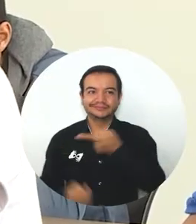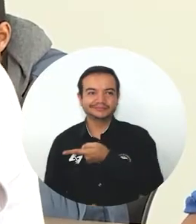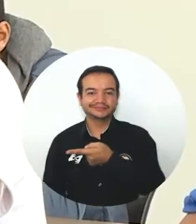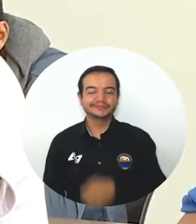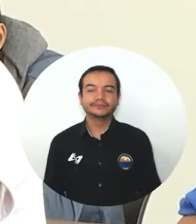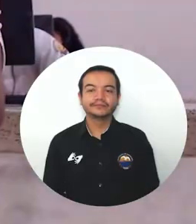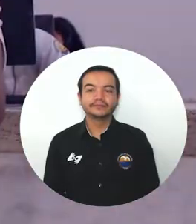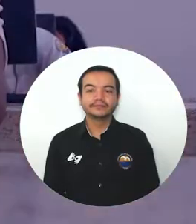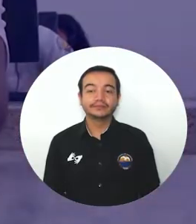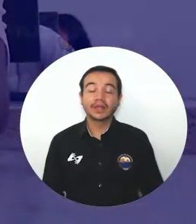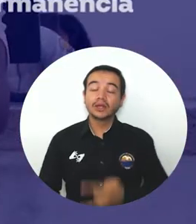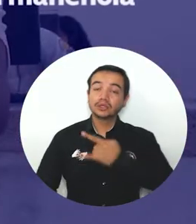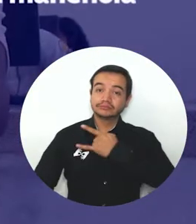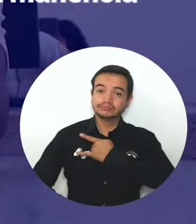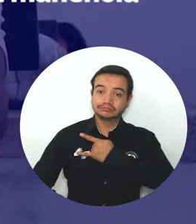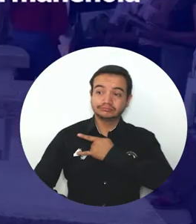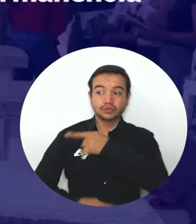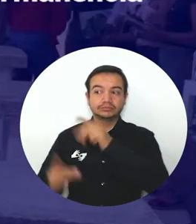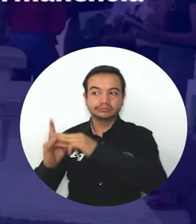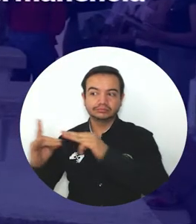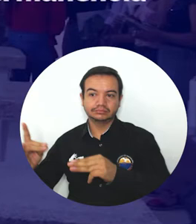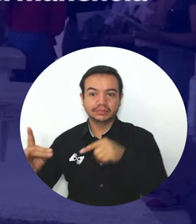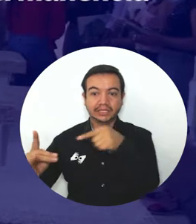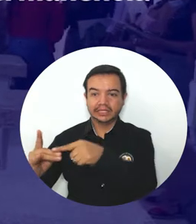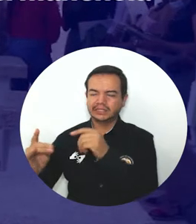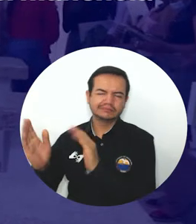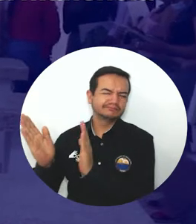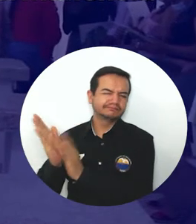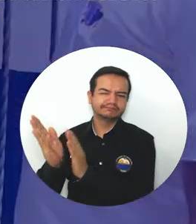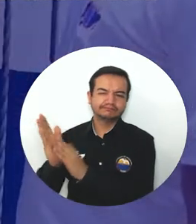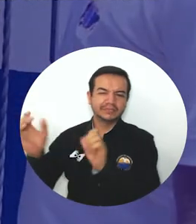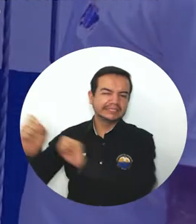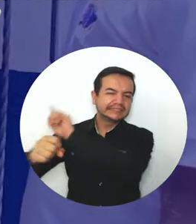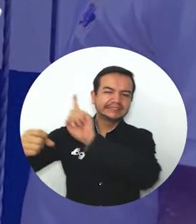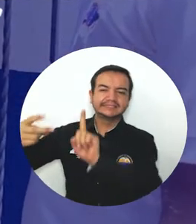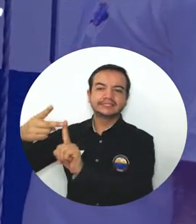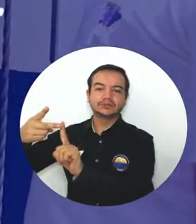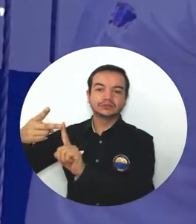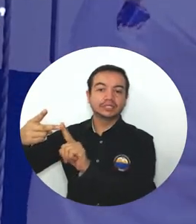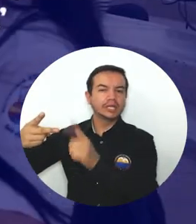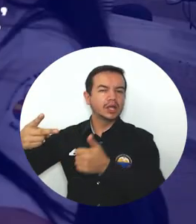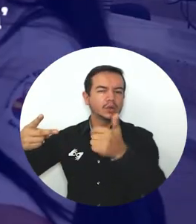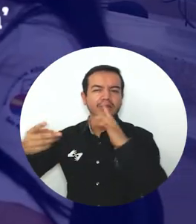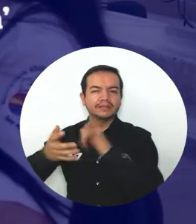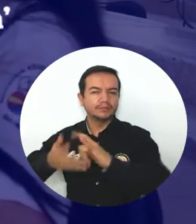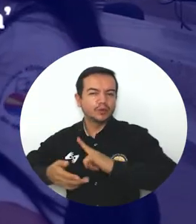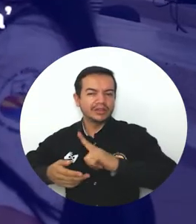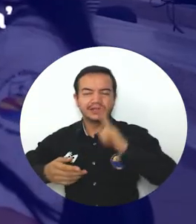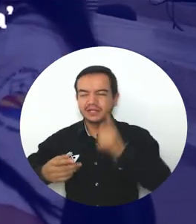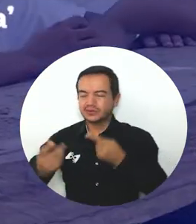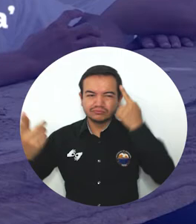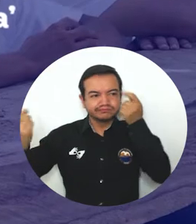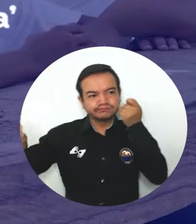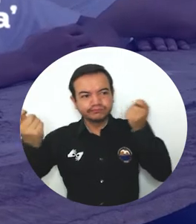fue destacada por el Ministerio de Educación Nacional como la segunda mejor institución en Colombia por su efectiva estrategia integral de bienestar